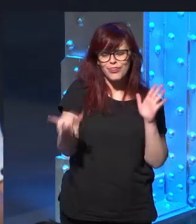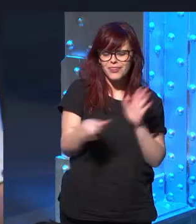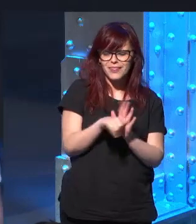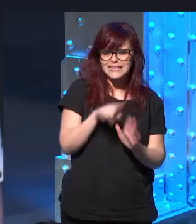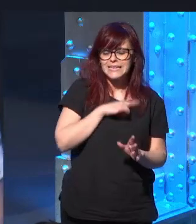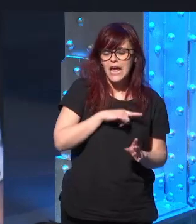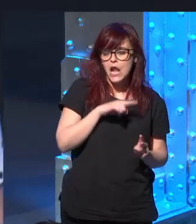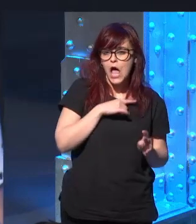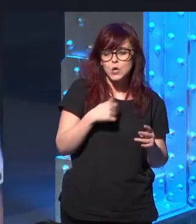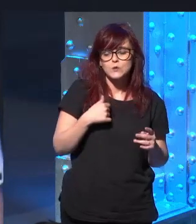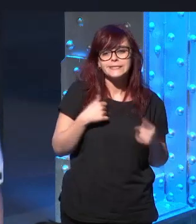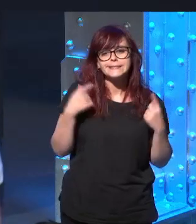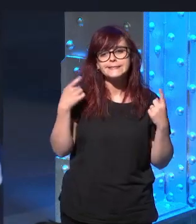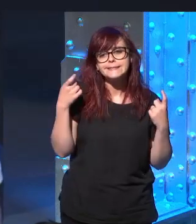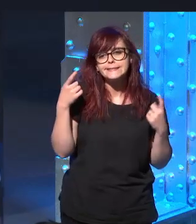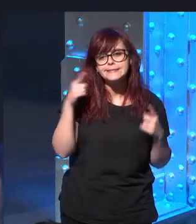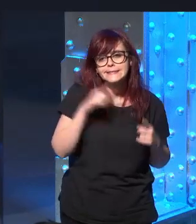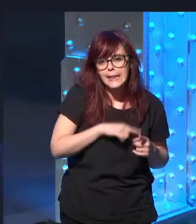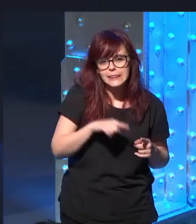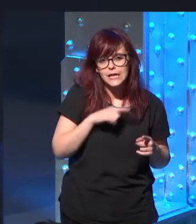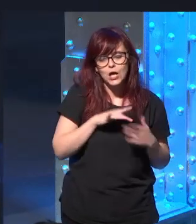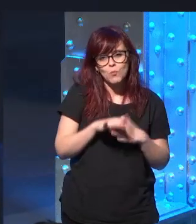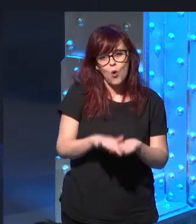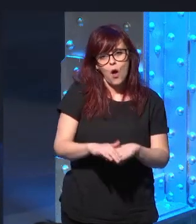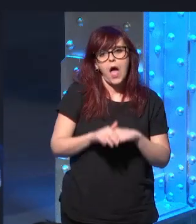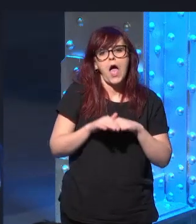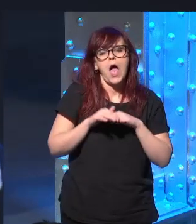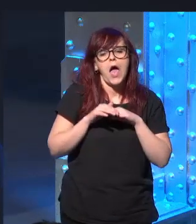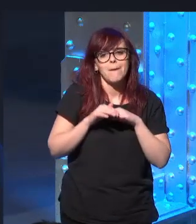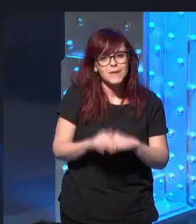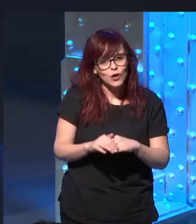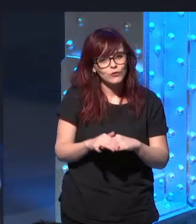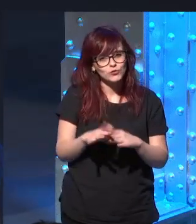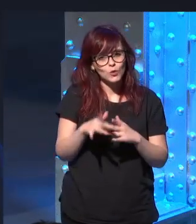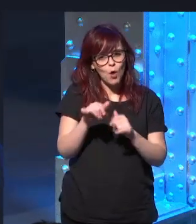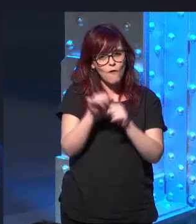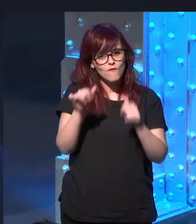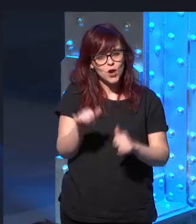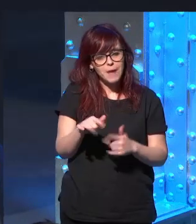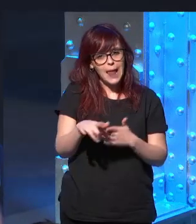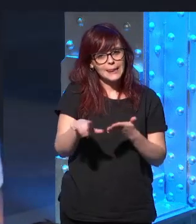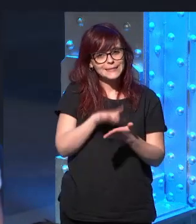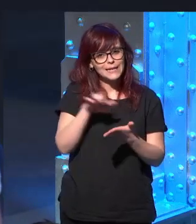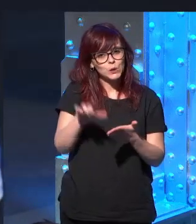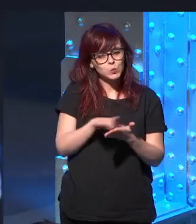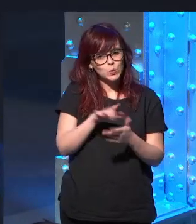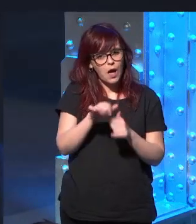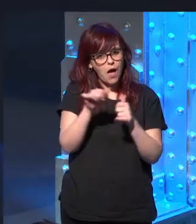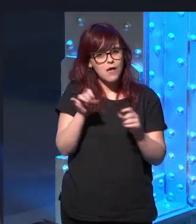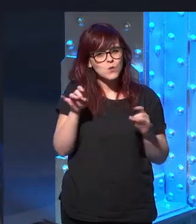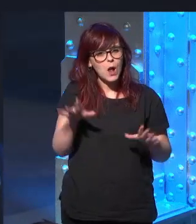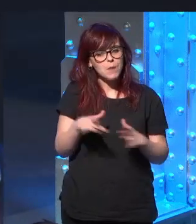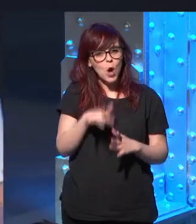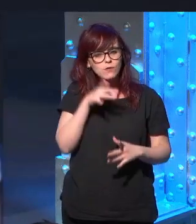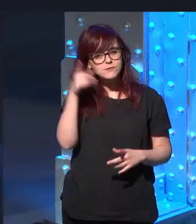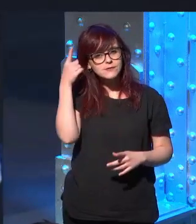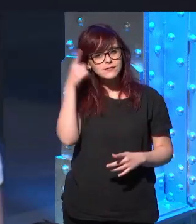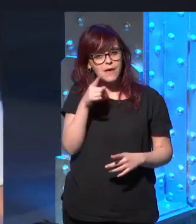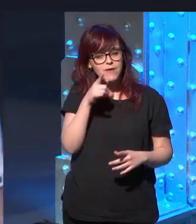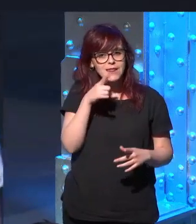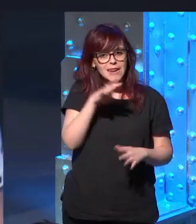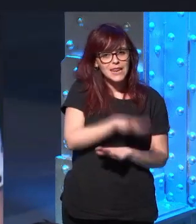Yo lo siento como amigo, ¿no? Como un poco guía en el mundo de la literatura, ¿no? Y me parece fundamental, porque cada niño,